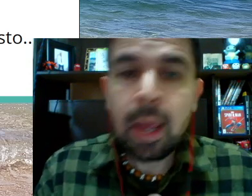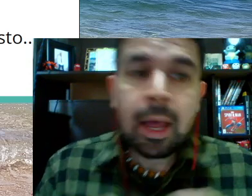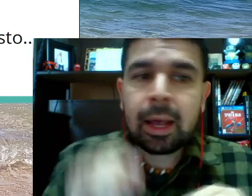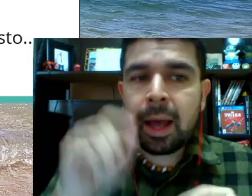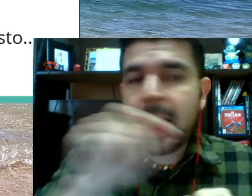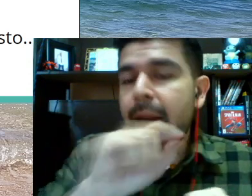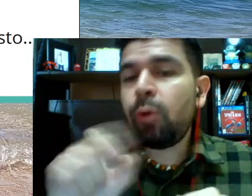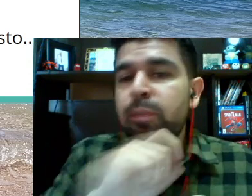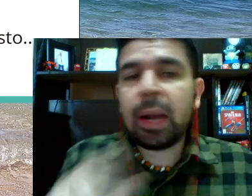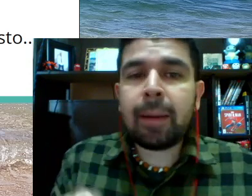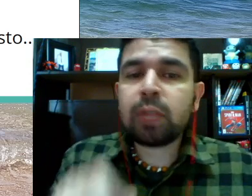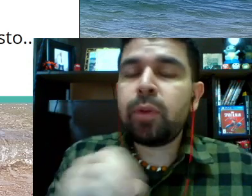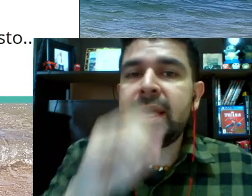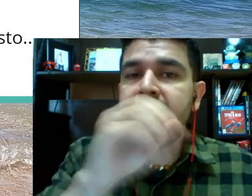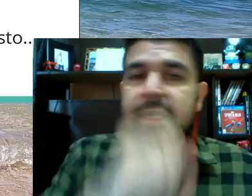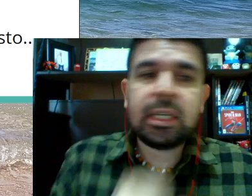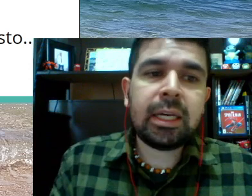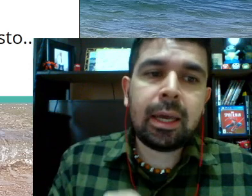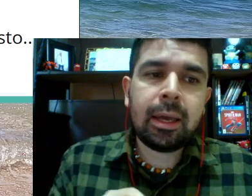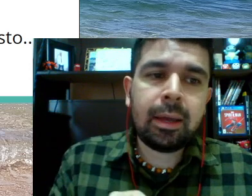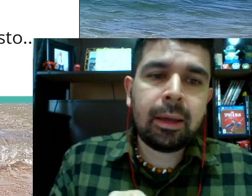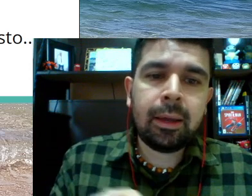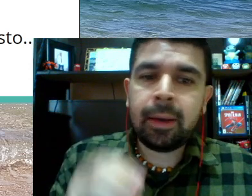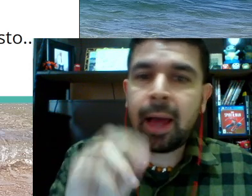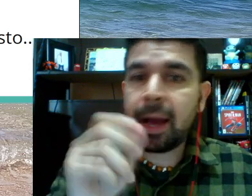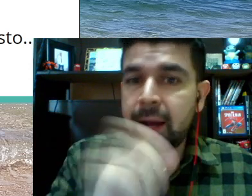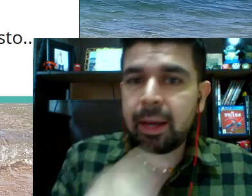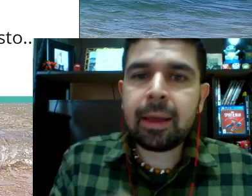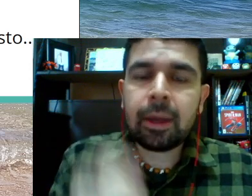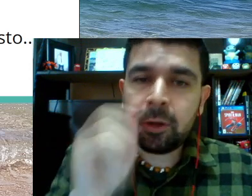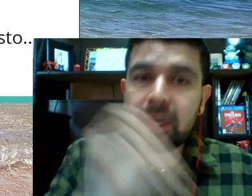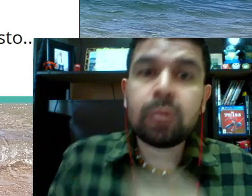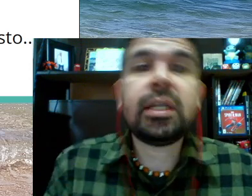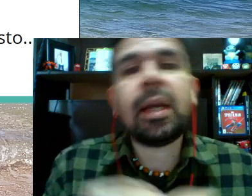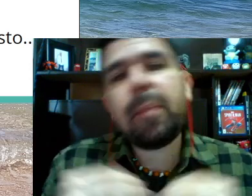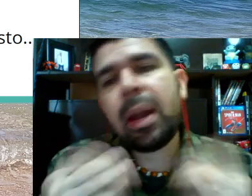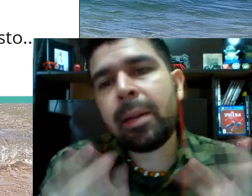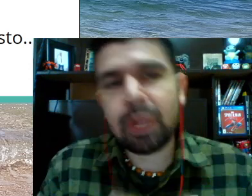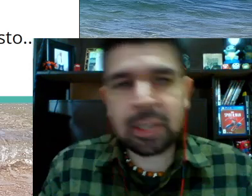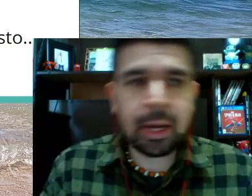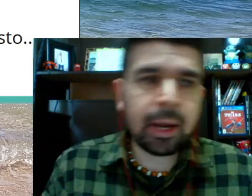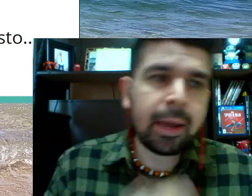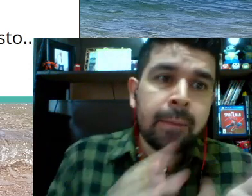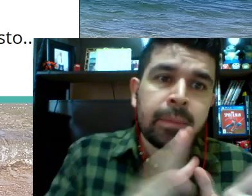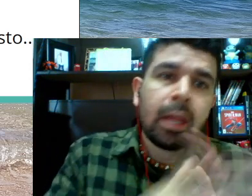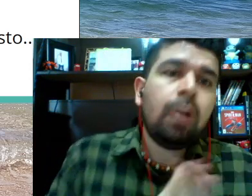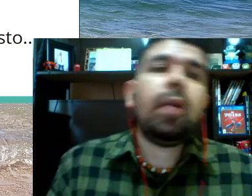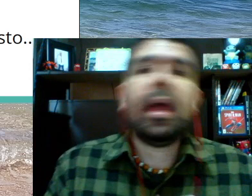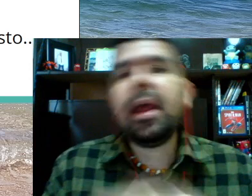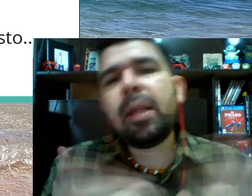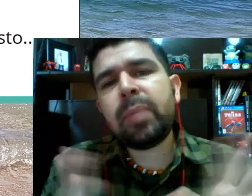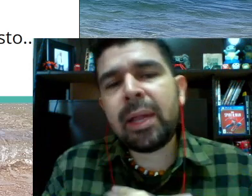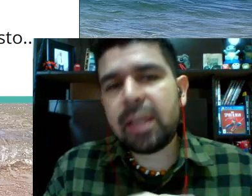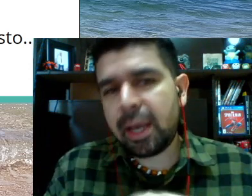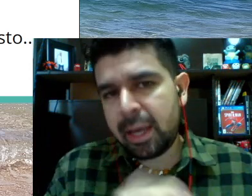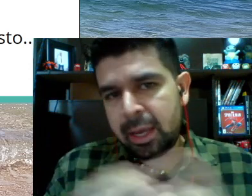hay algunas palabras por ahí que sí que agregué y ahorita les voy a decir qué palabras son las que agregué lo leeré